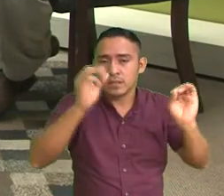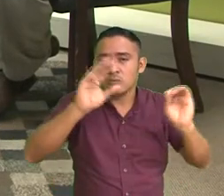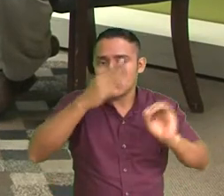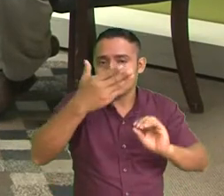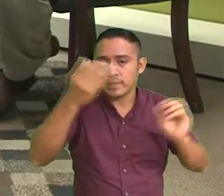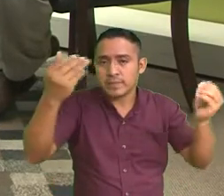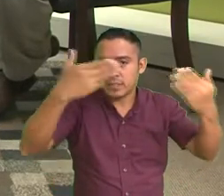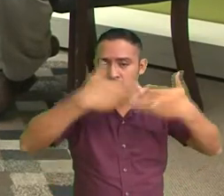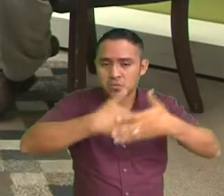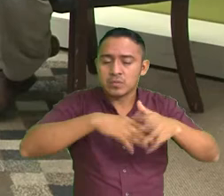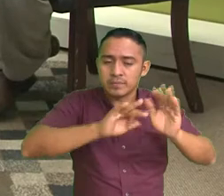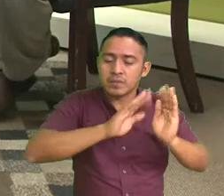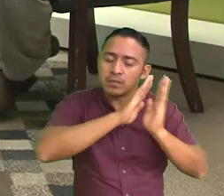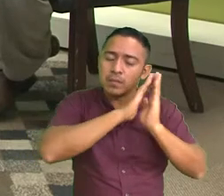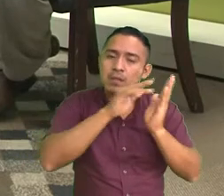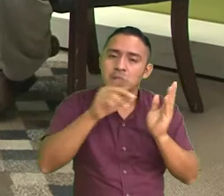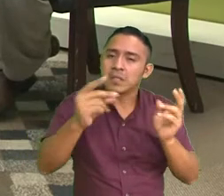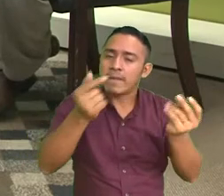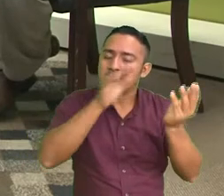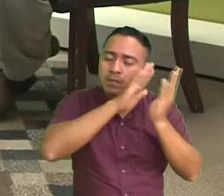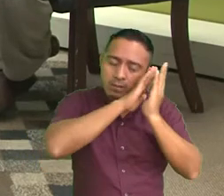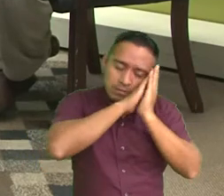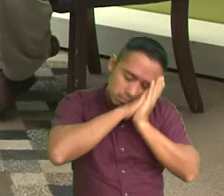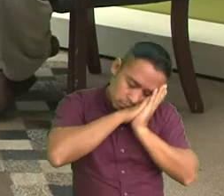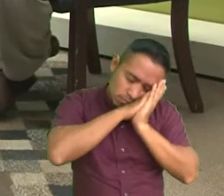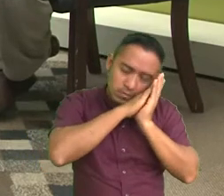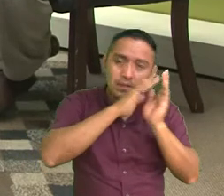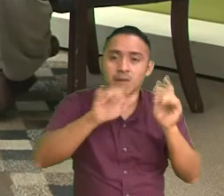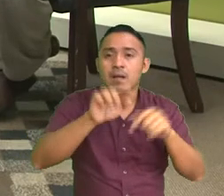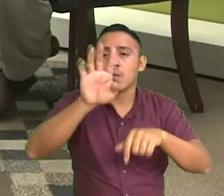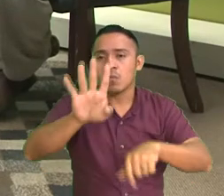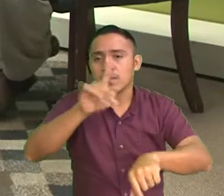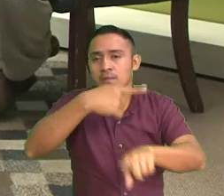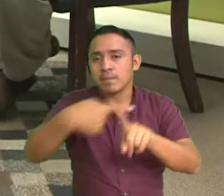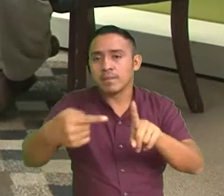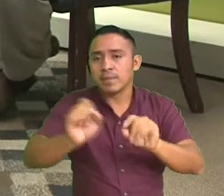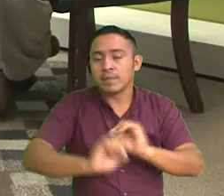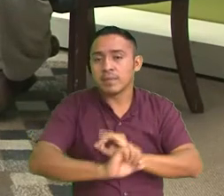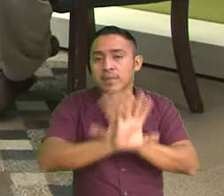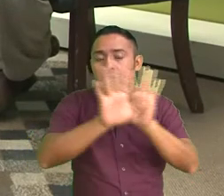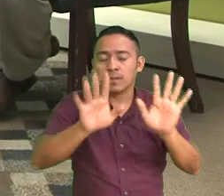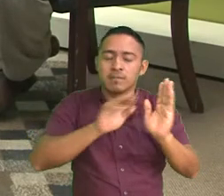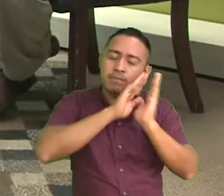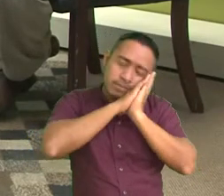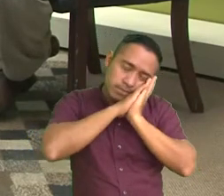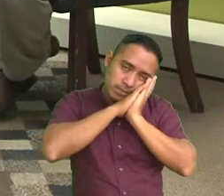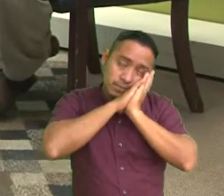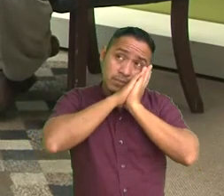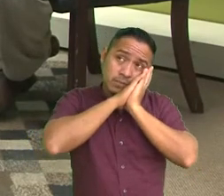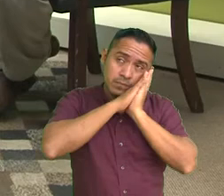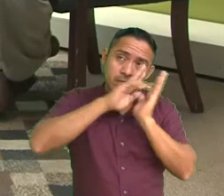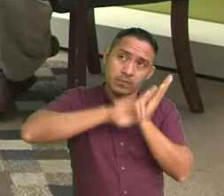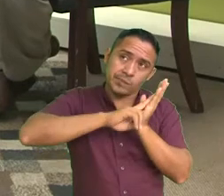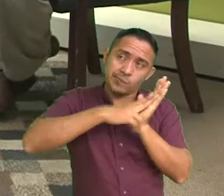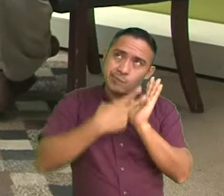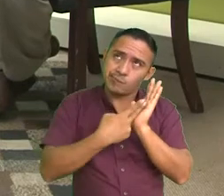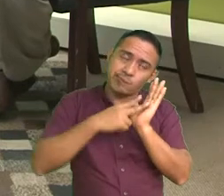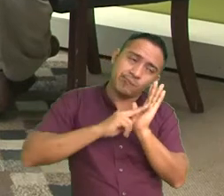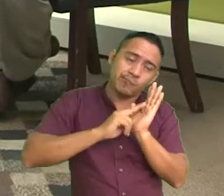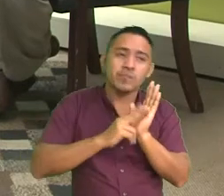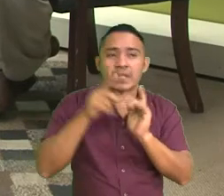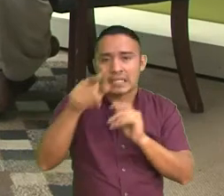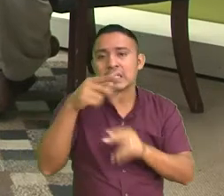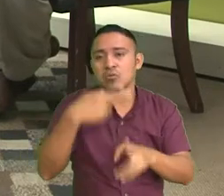bien normal, se duerme inmediatamente, pero a las 4 y media de la mañana ya está despierto y no puede dormir más. Ya, entonces es un